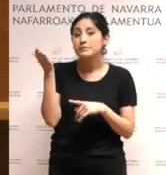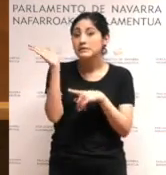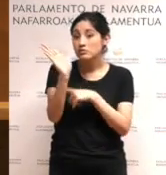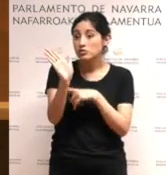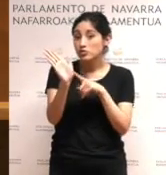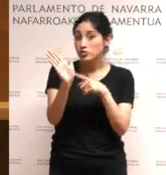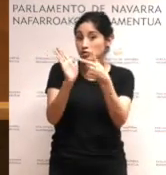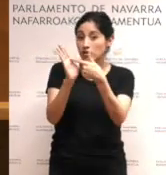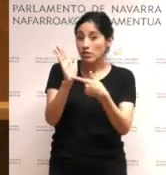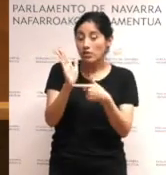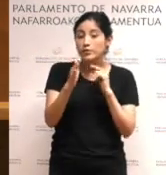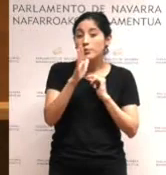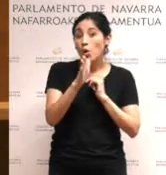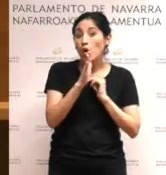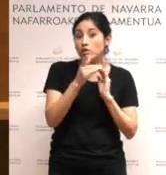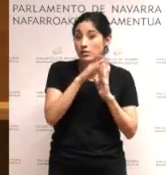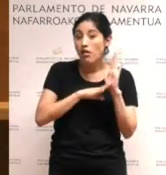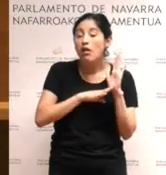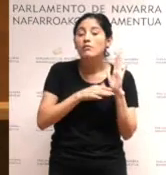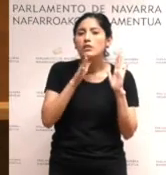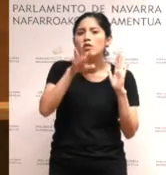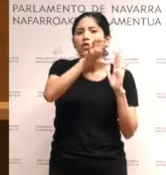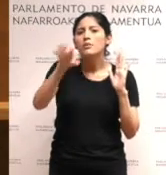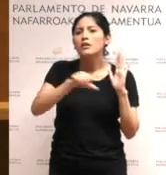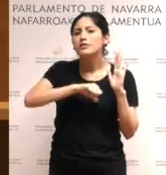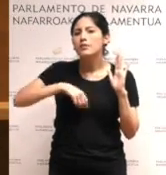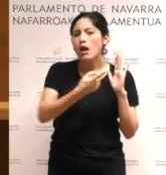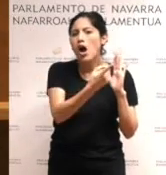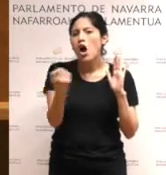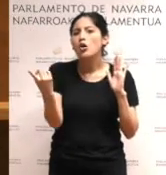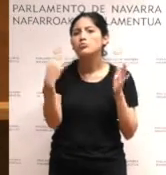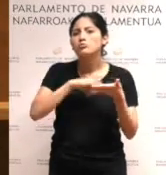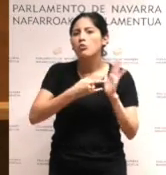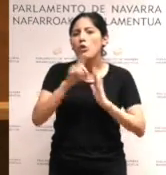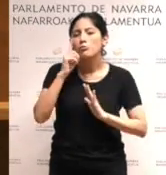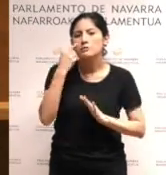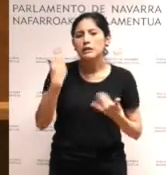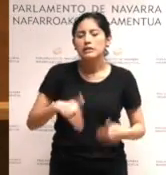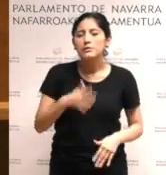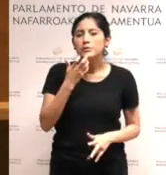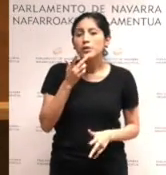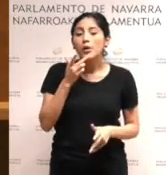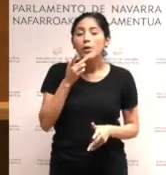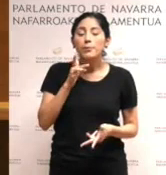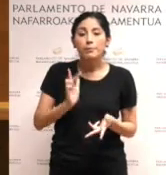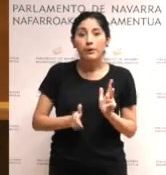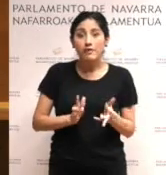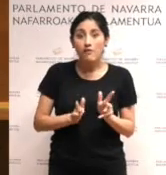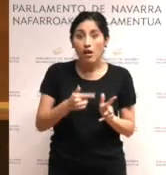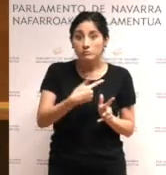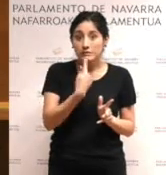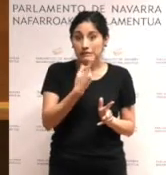moción, en muchas comunidades autónomas de nuestro país ya se están tomando decisiones al respecto. Bueno, el País Vasco, cuyo acuerdo sindical sirve de